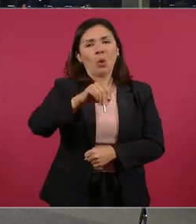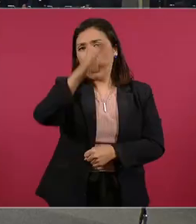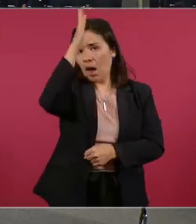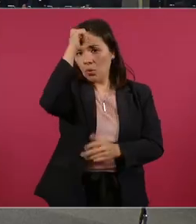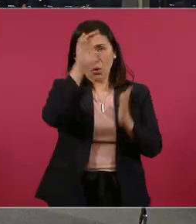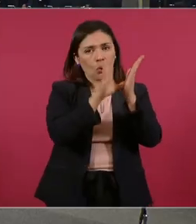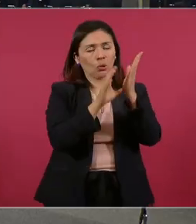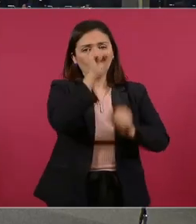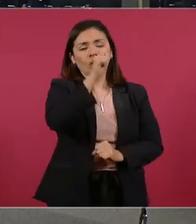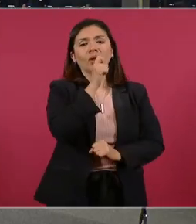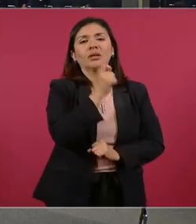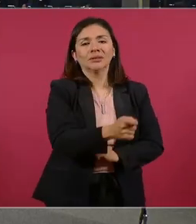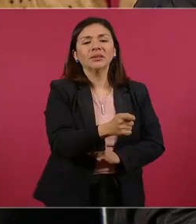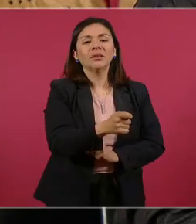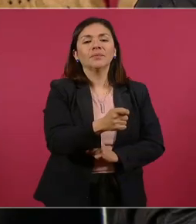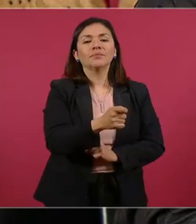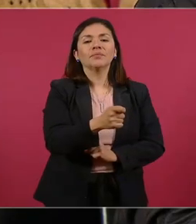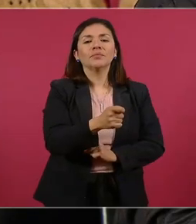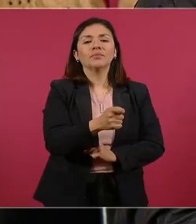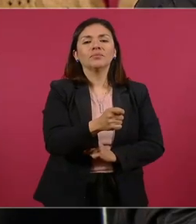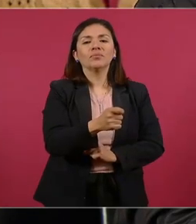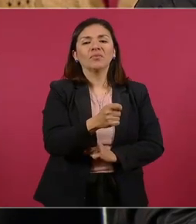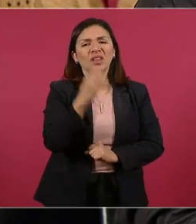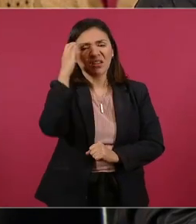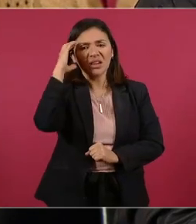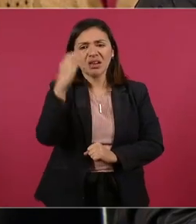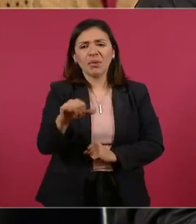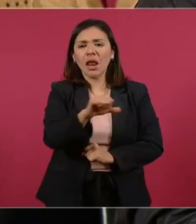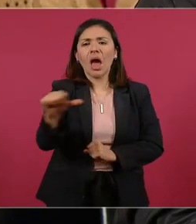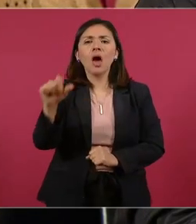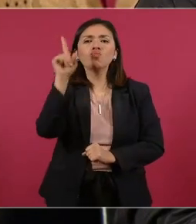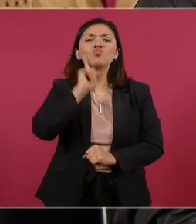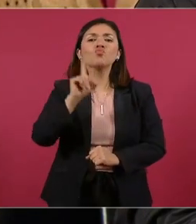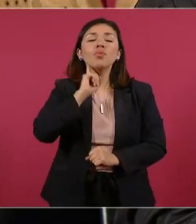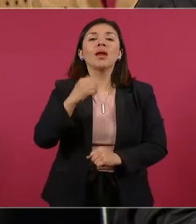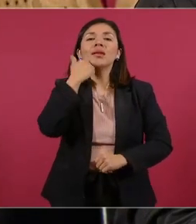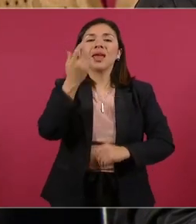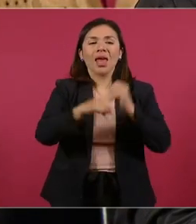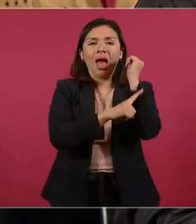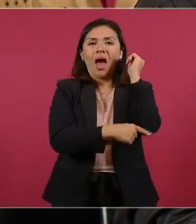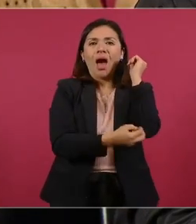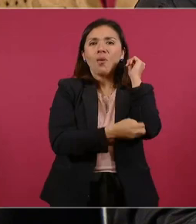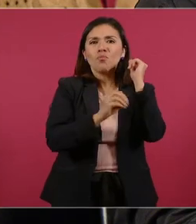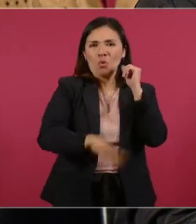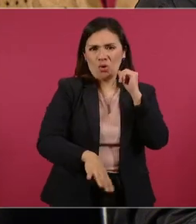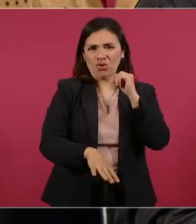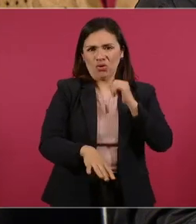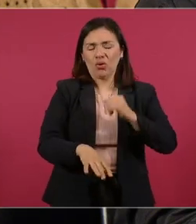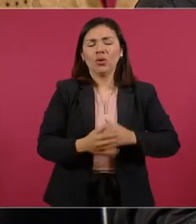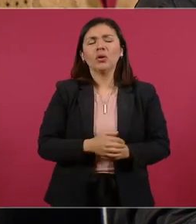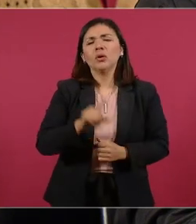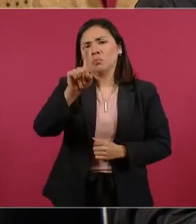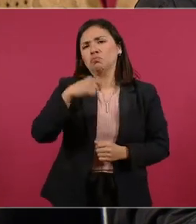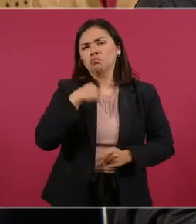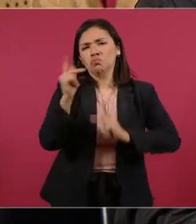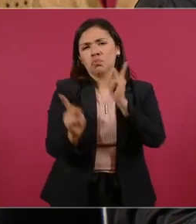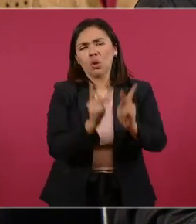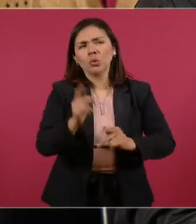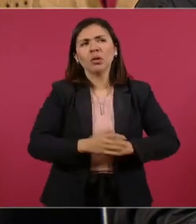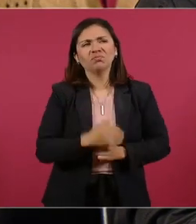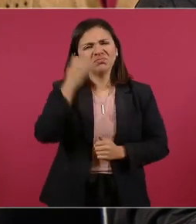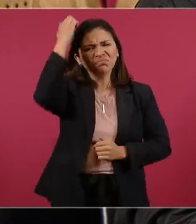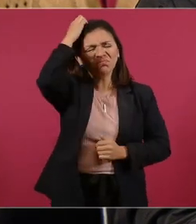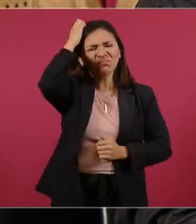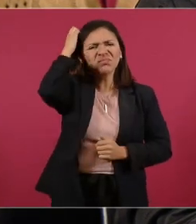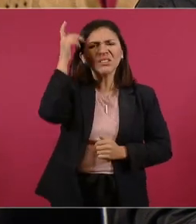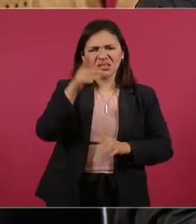inconstitucional la criminalización de las mujeres que deciden interrumpir su embarazo, la primera pregunta es si se ha